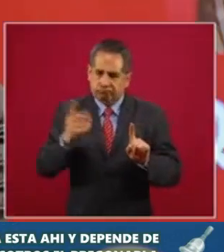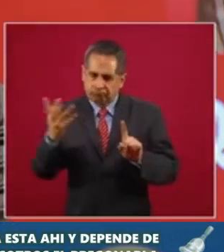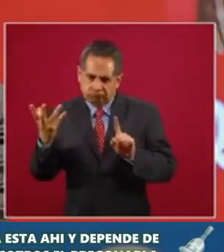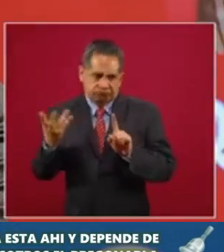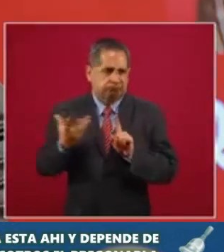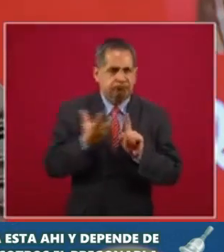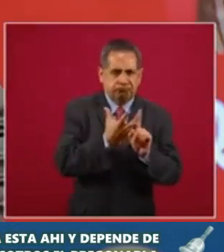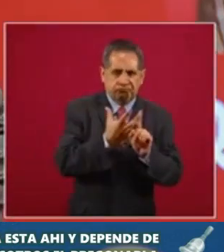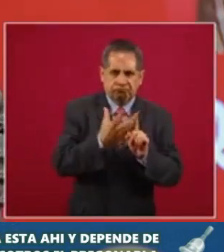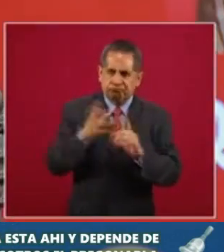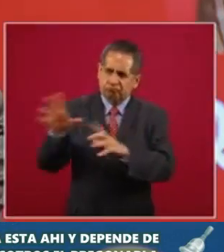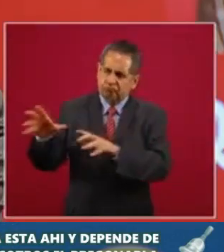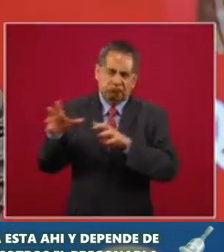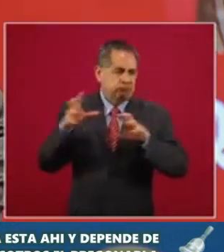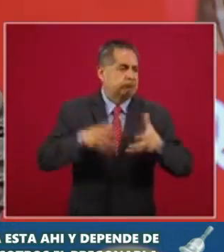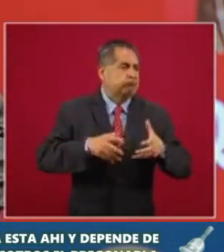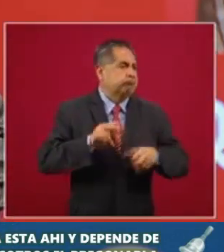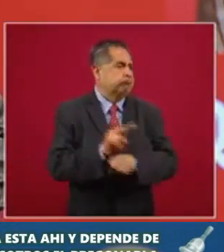un destacamento